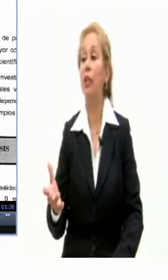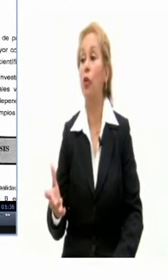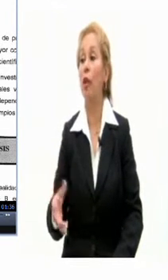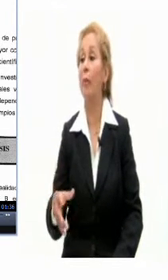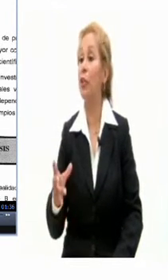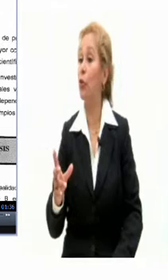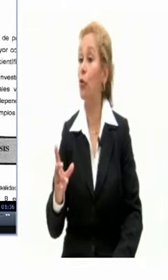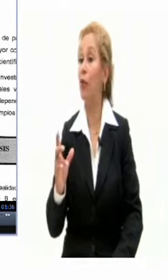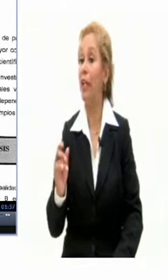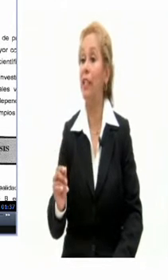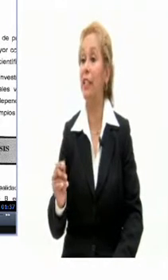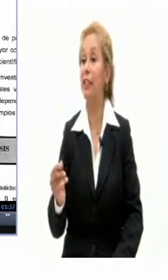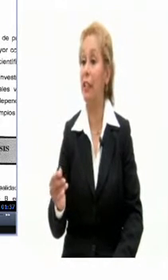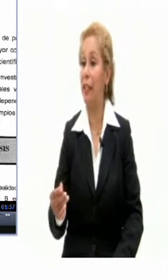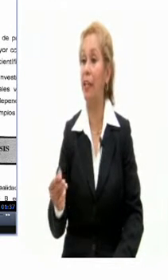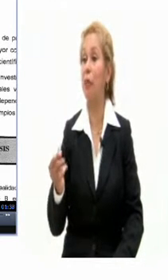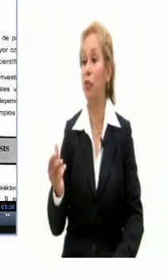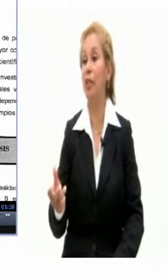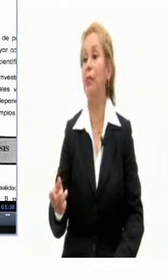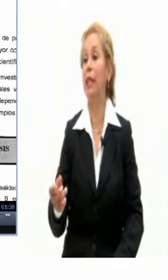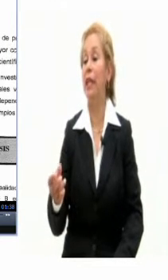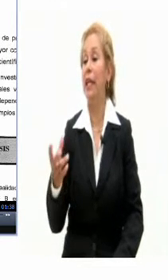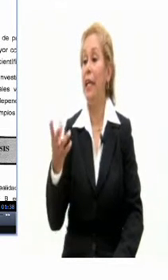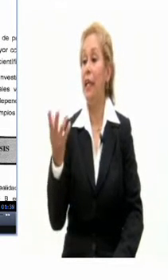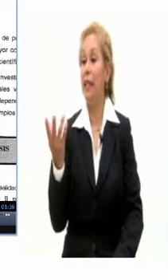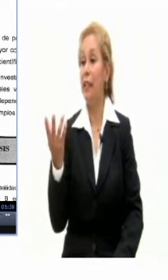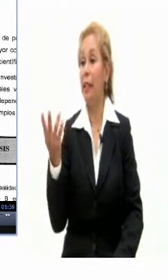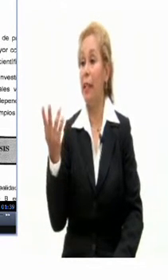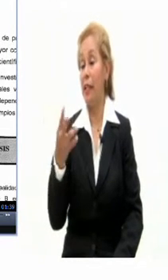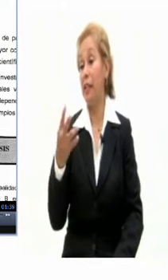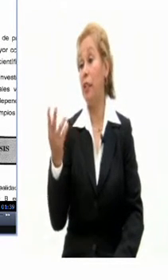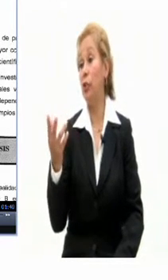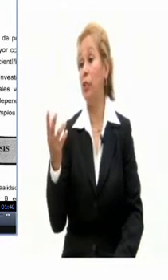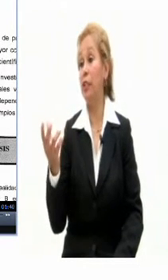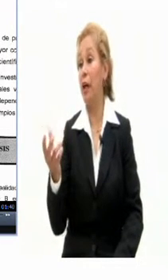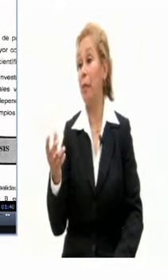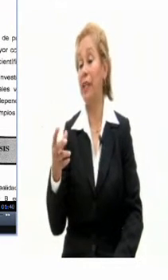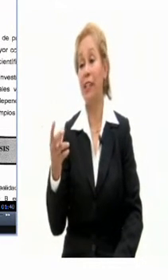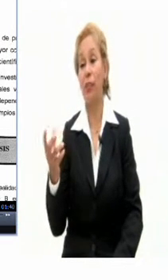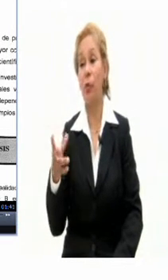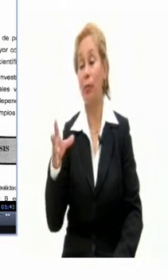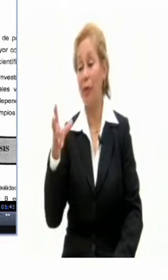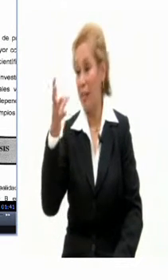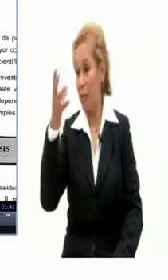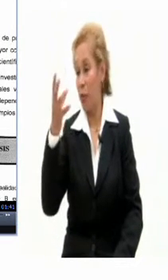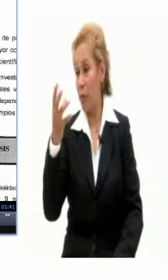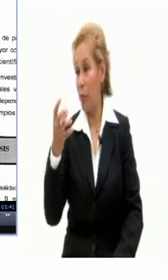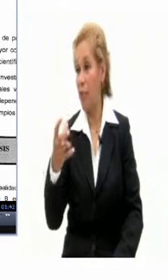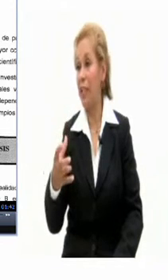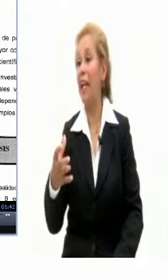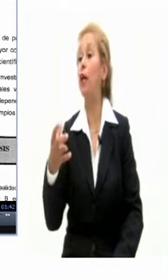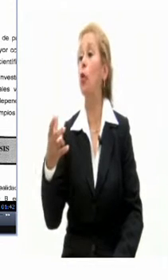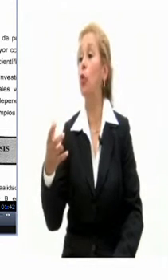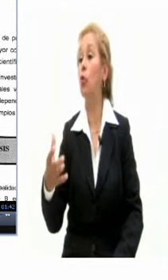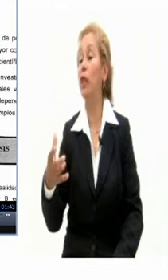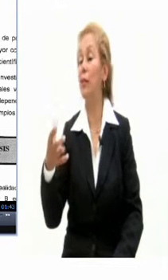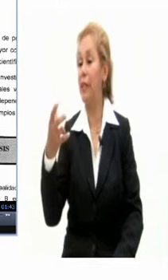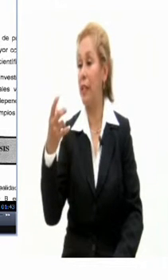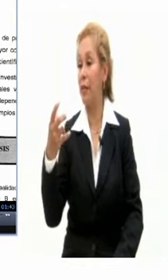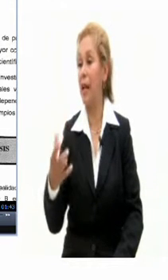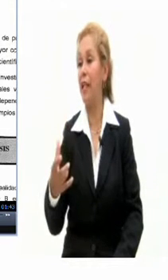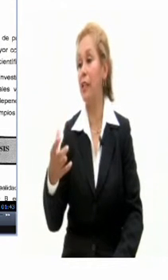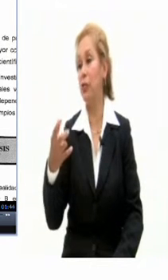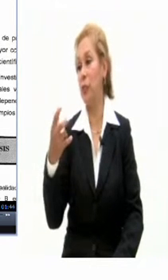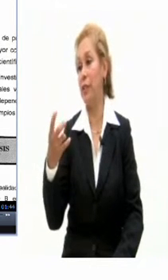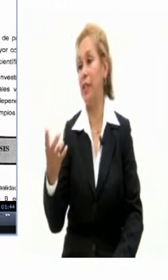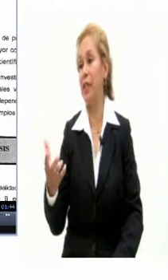debe de buscar, ¿no? La mayor coherencia interna posible entre estas dos etapas que son, podríamos decir, la